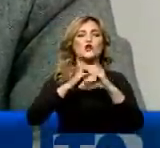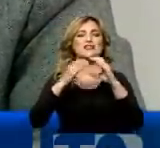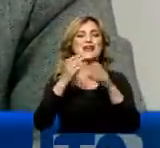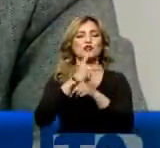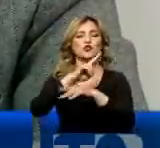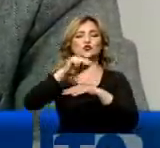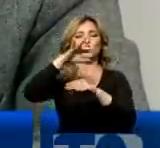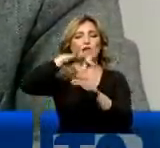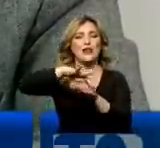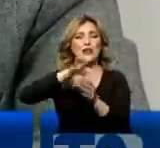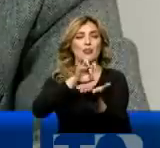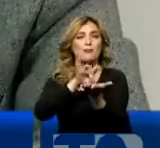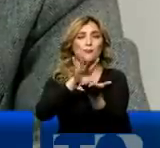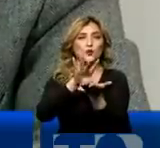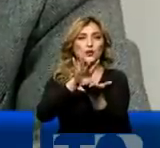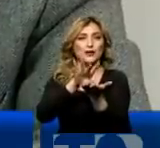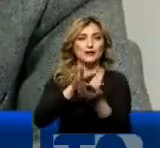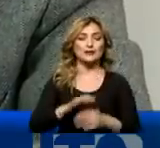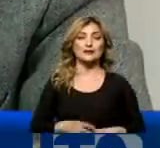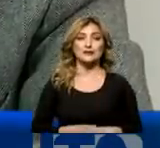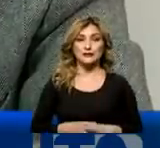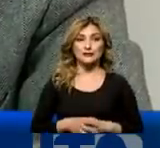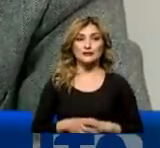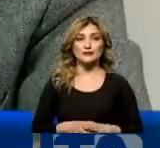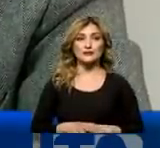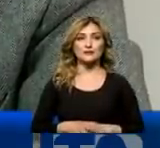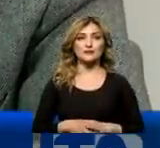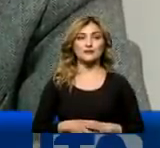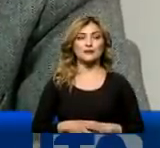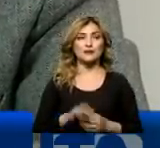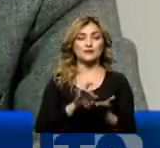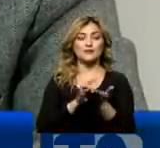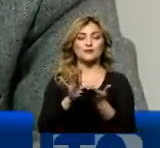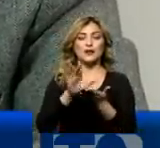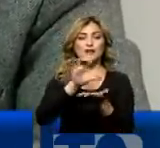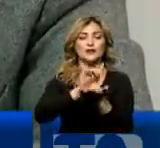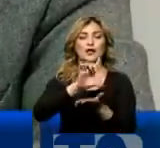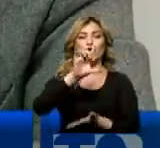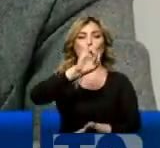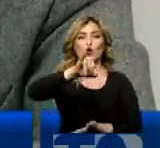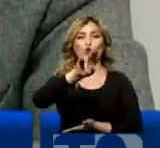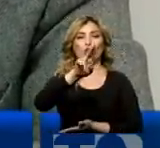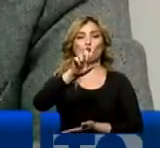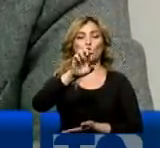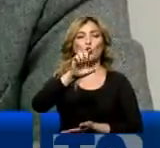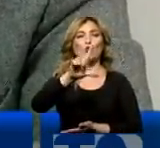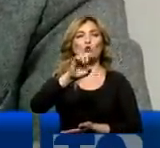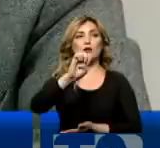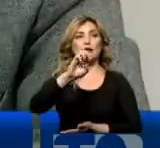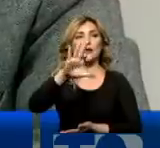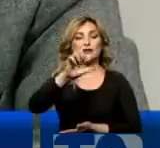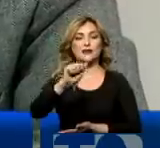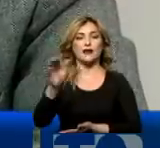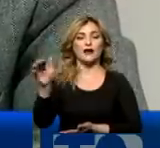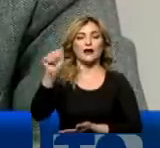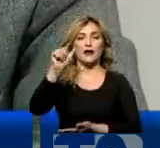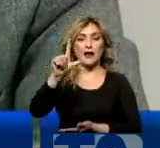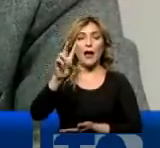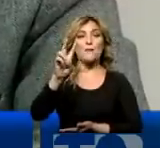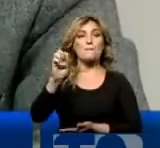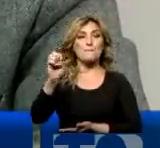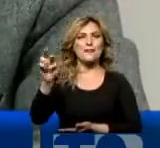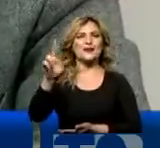fueron despedidos. También a despedir de la institución a la licenciada Julieta Alviar. Ella es la investigadora encargada